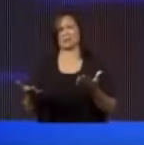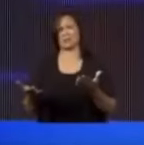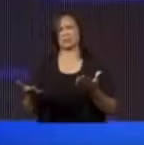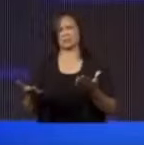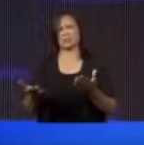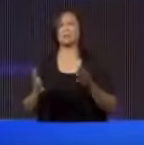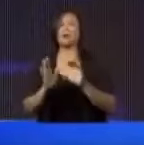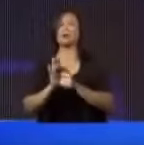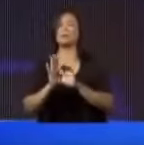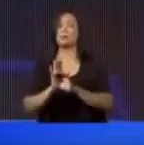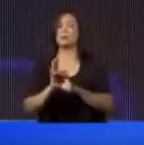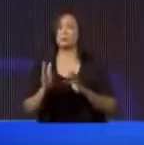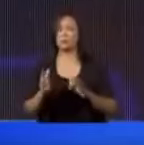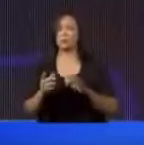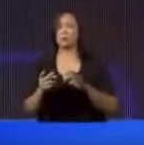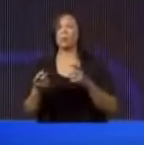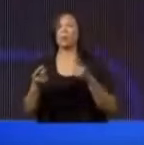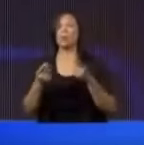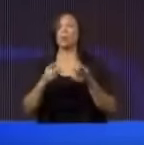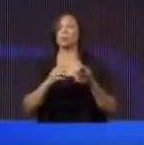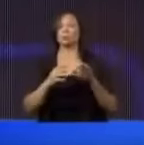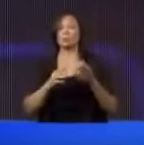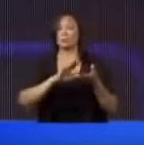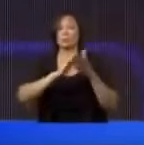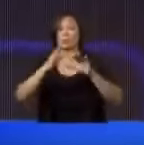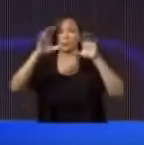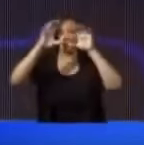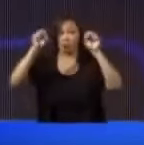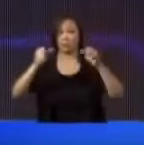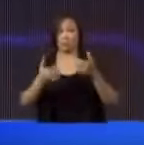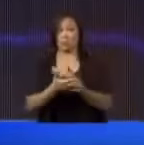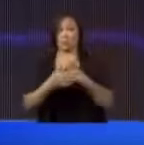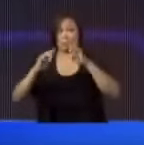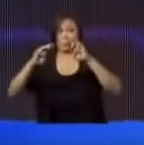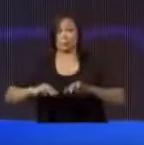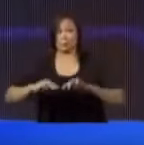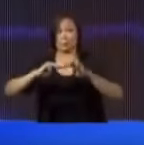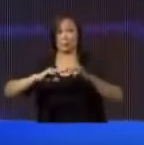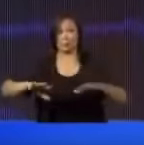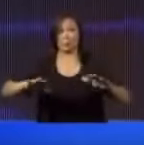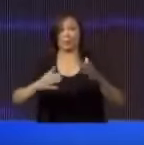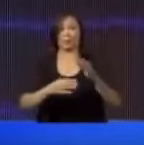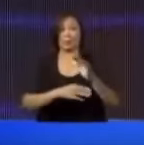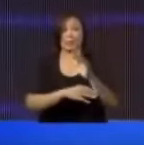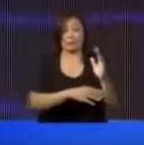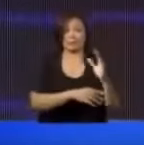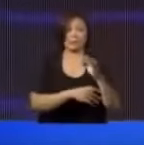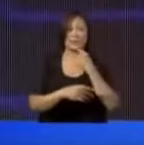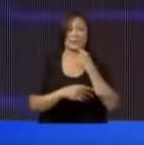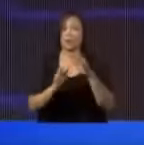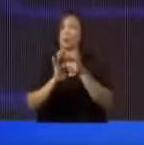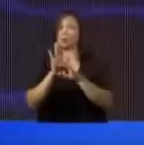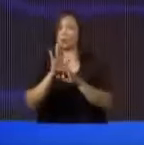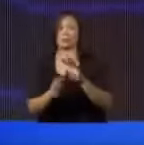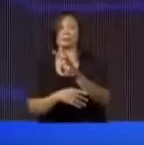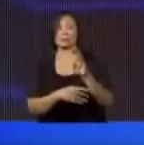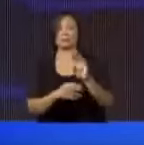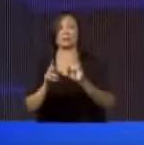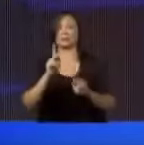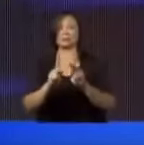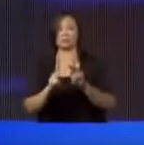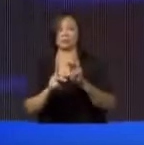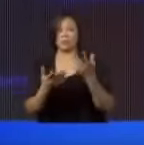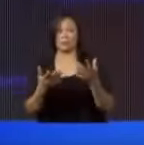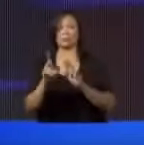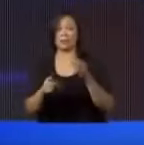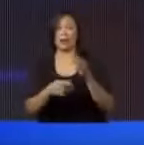mantener. Como fue el caso, por ejemplo, de cuando llegó el nuevo ministro de Medio Ambiente y dijo que había una nómina de 600 personas